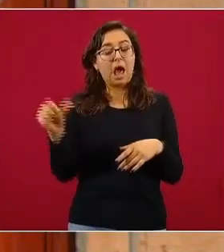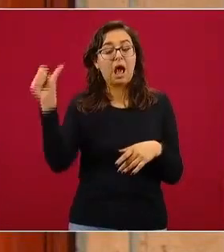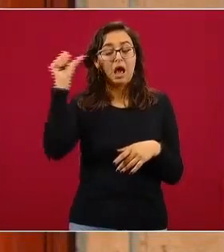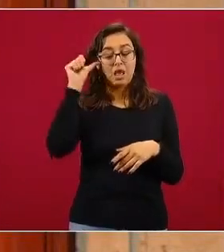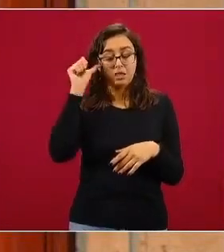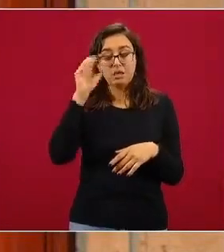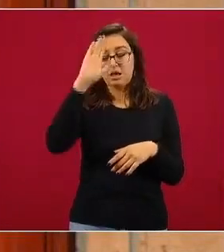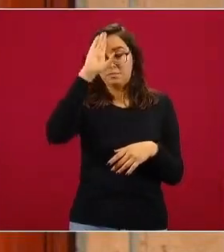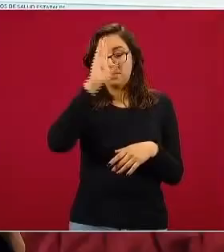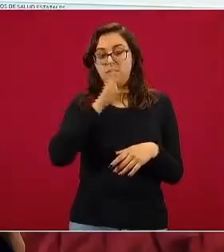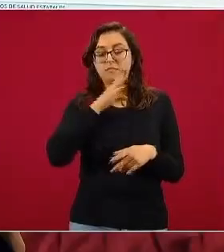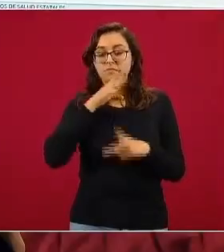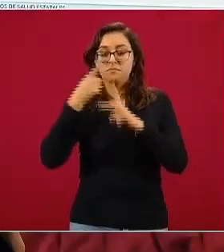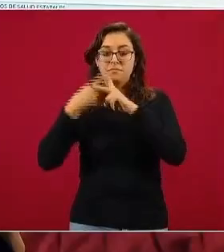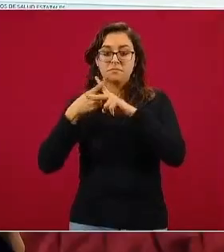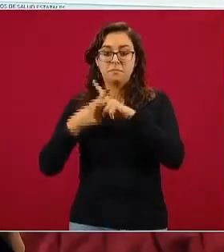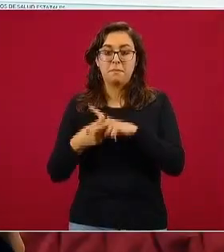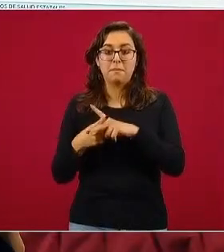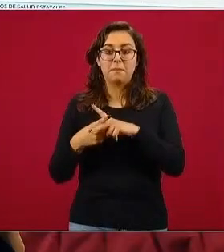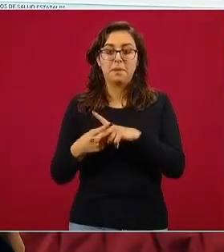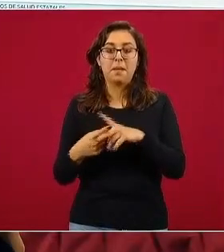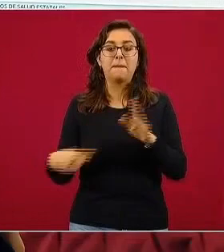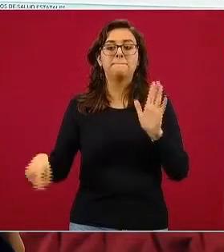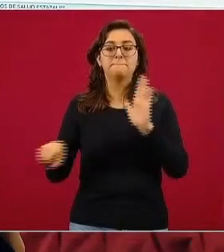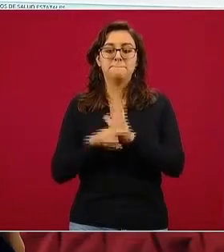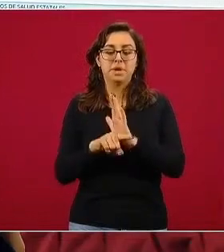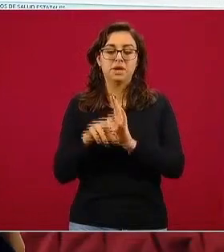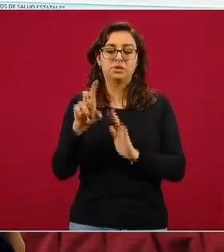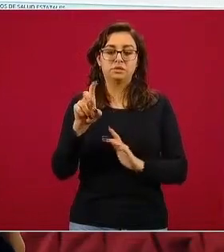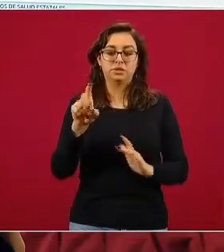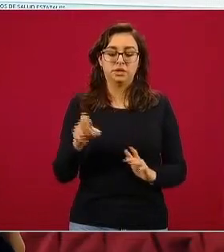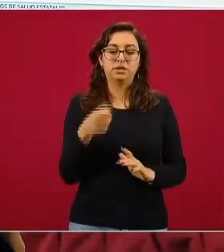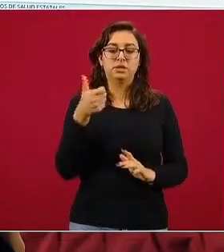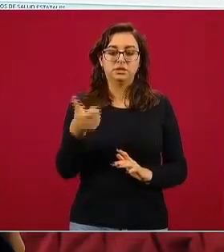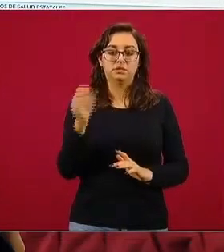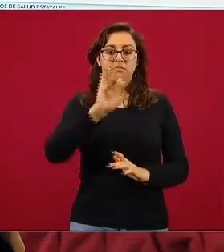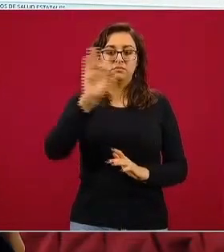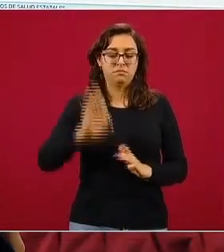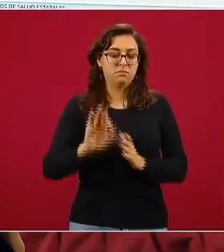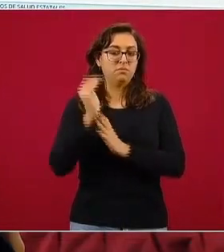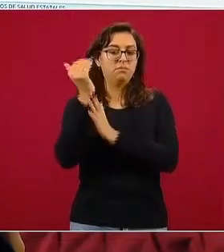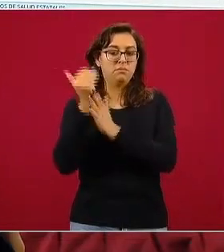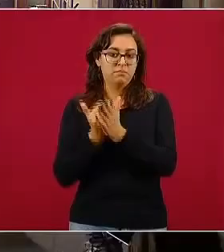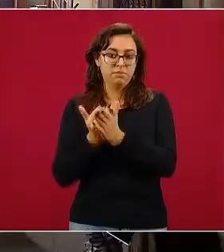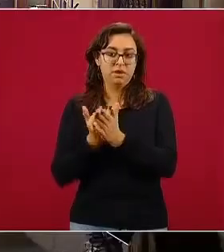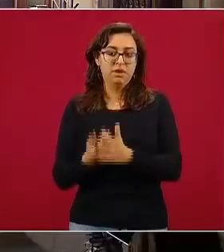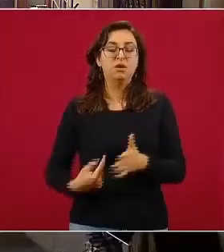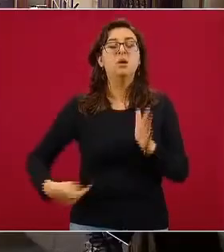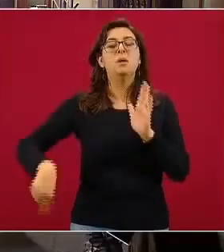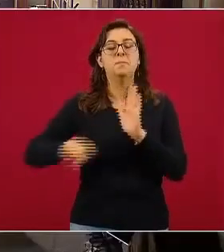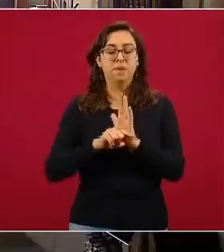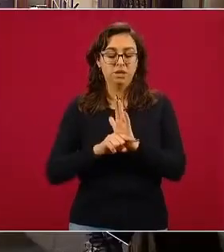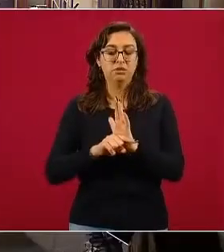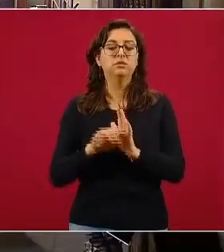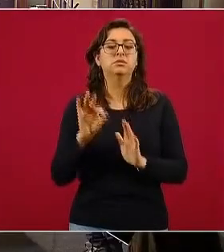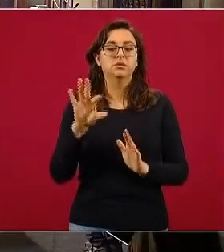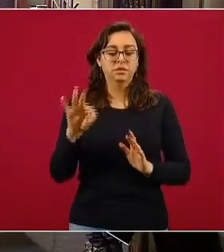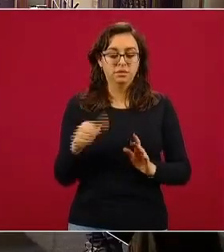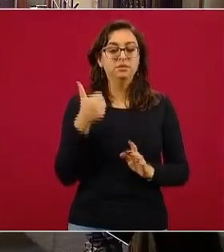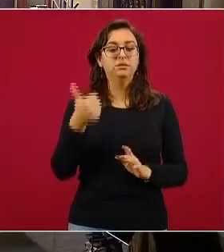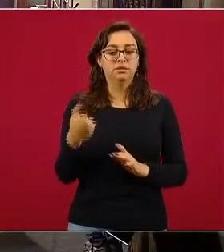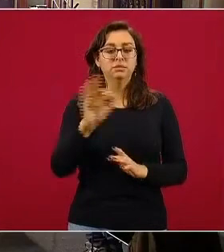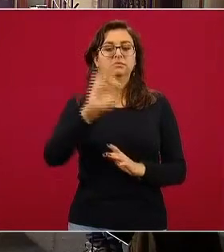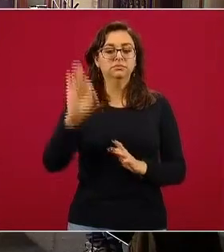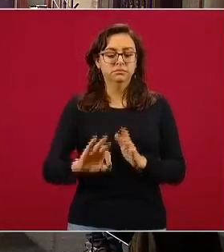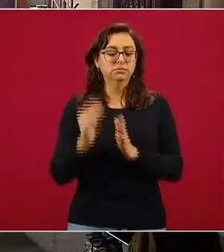media noche, es de menos 36%, y fue menos 46% el que en su